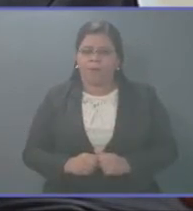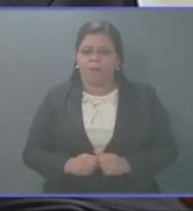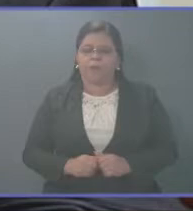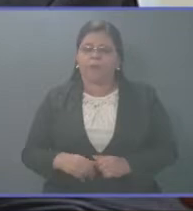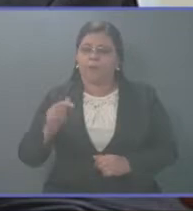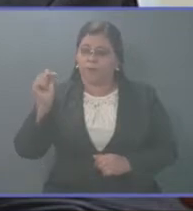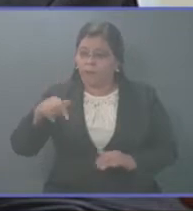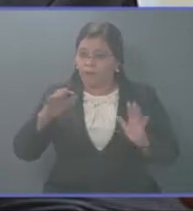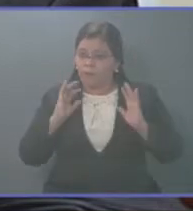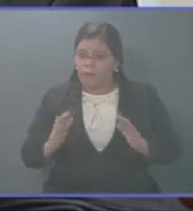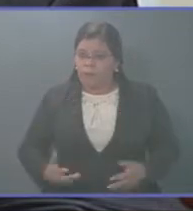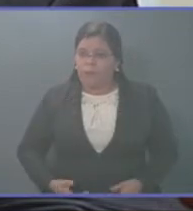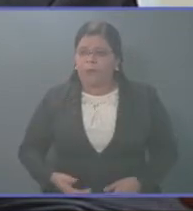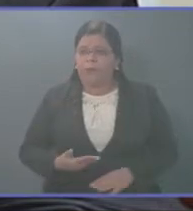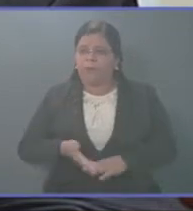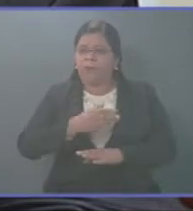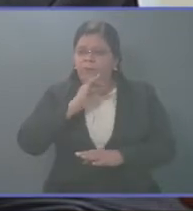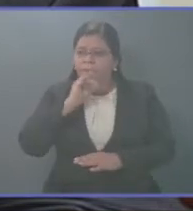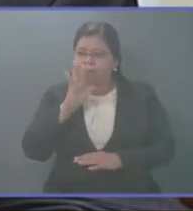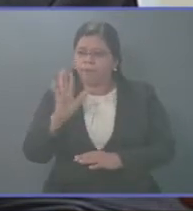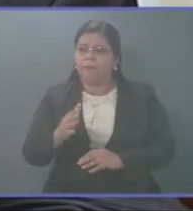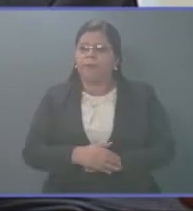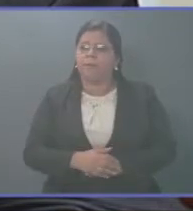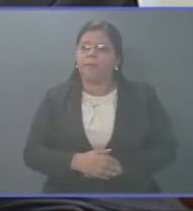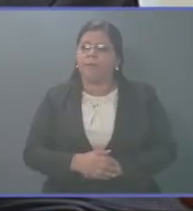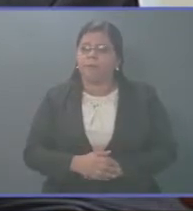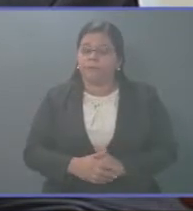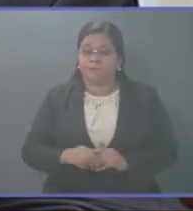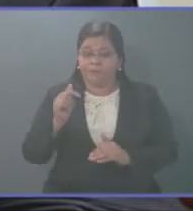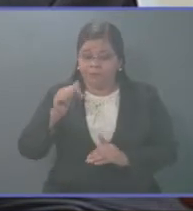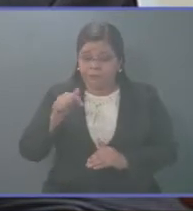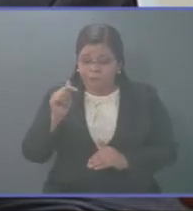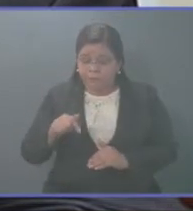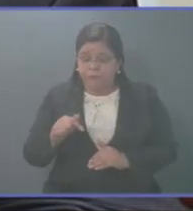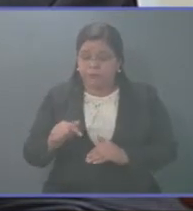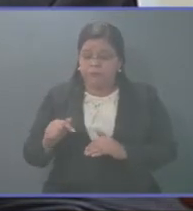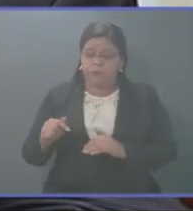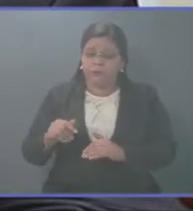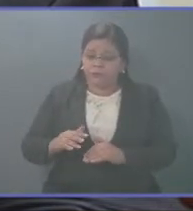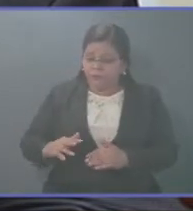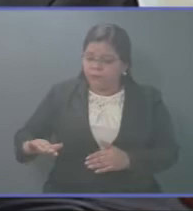este gobierno dijo públicamente que esta planta iba a recibir mantenimiento.